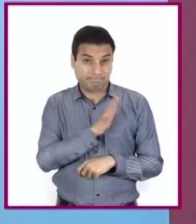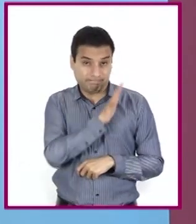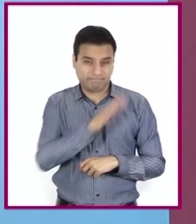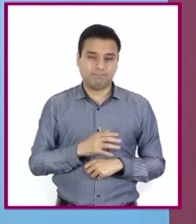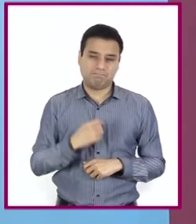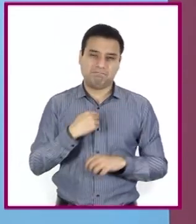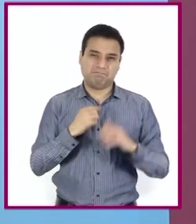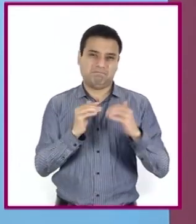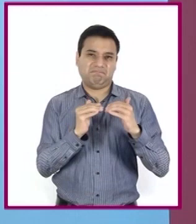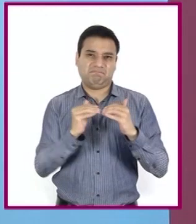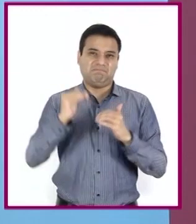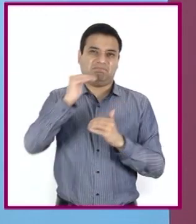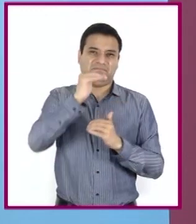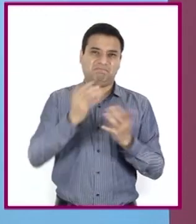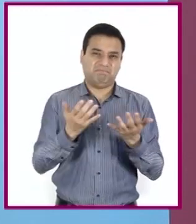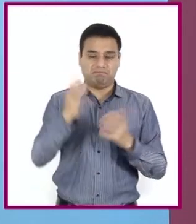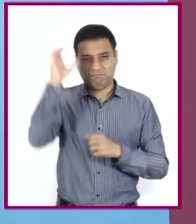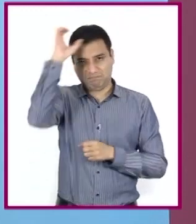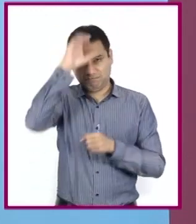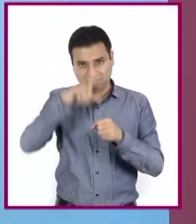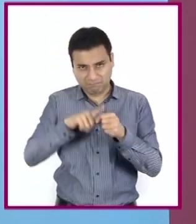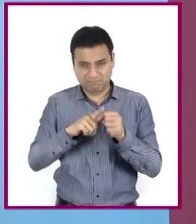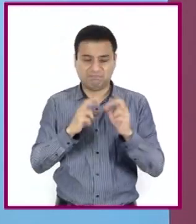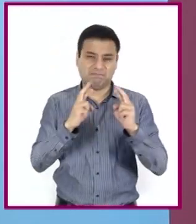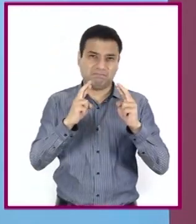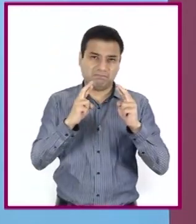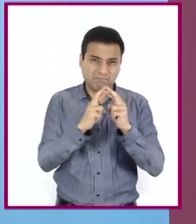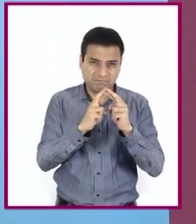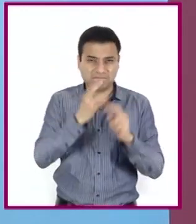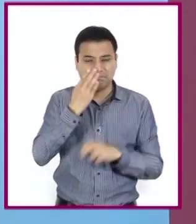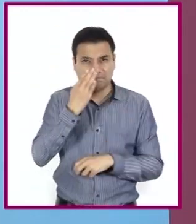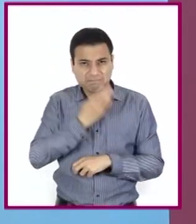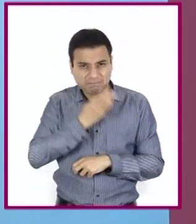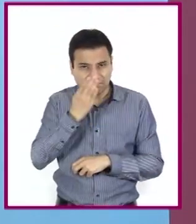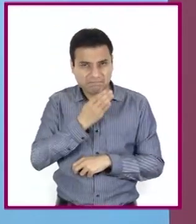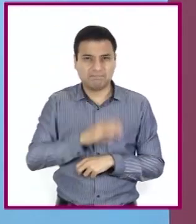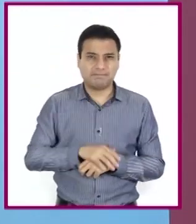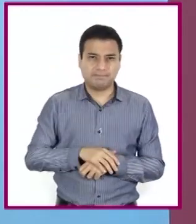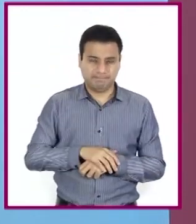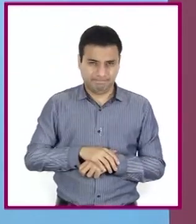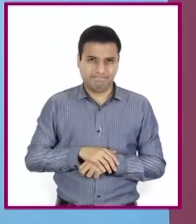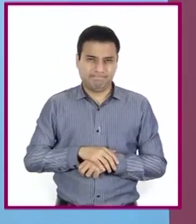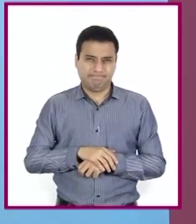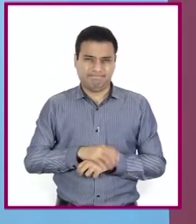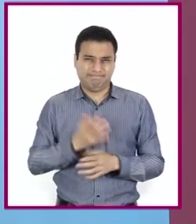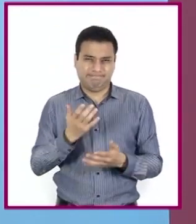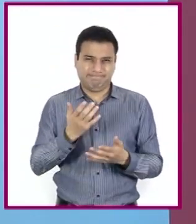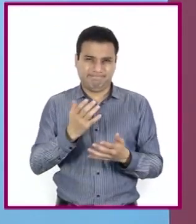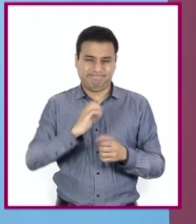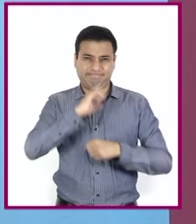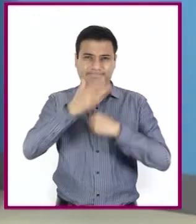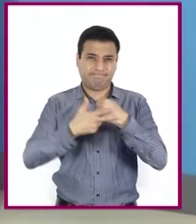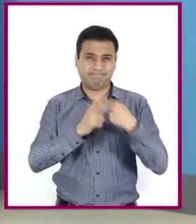difundir la cultura, la religión y la civilización europea por todo el mundo.